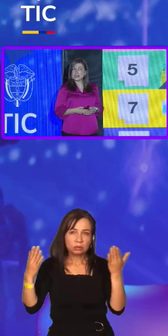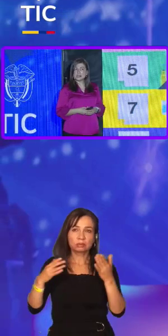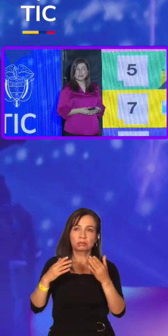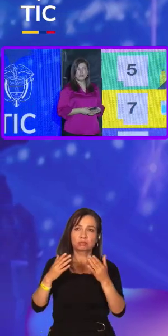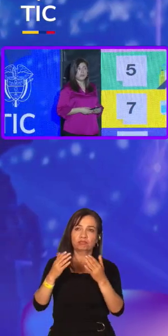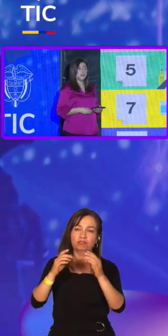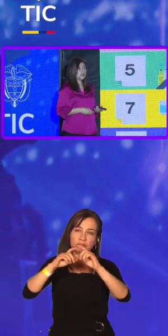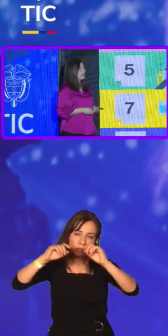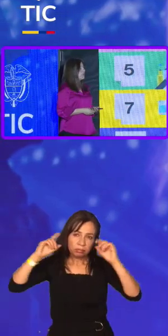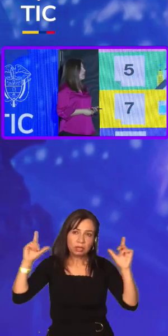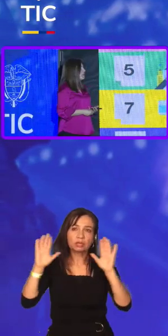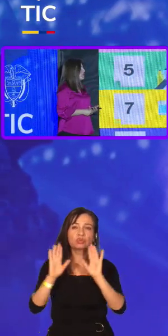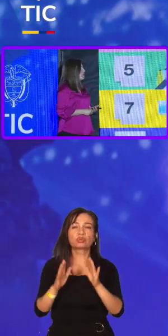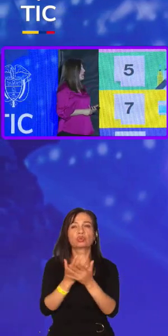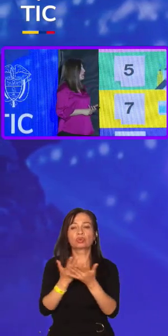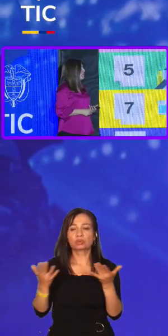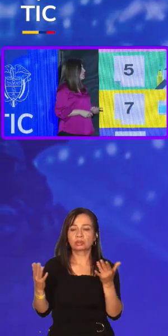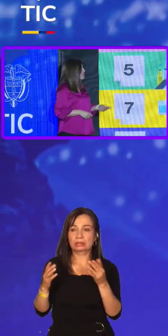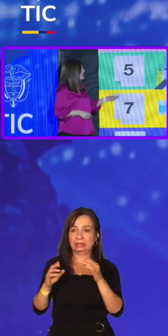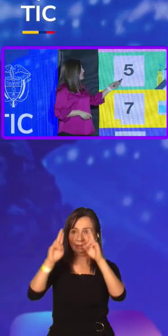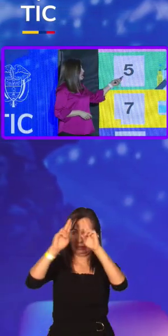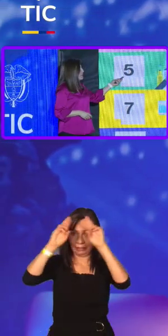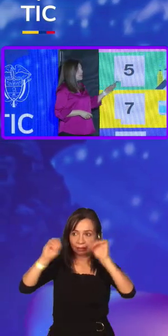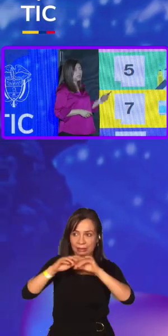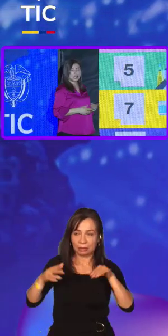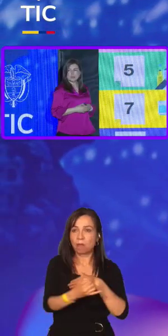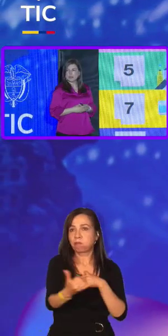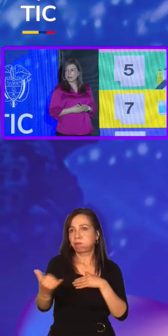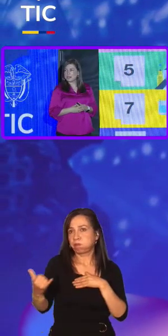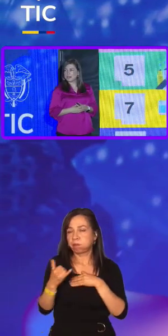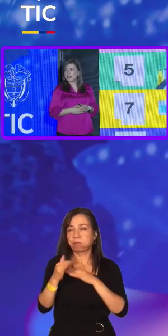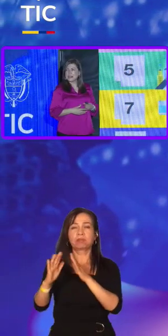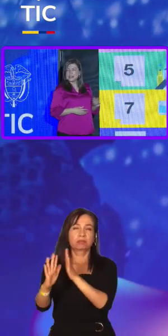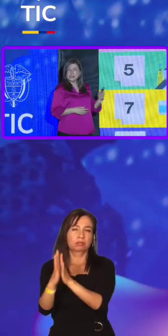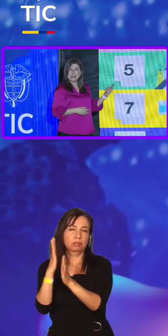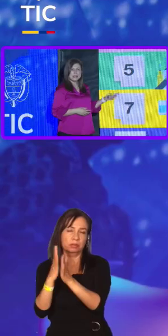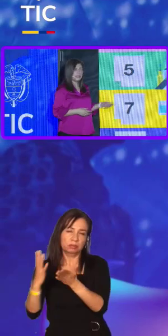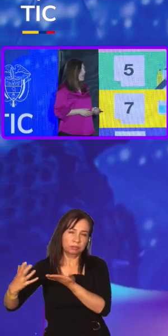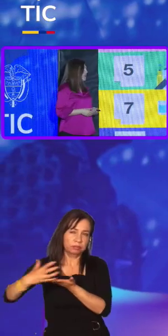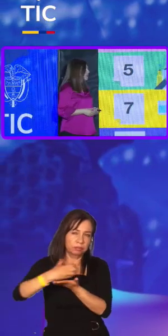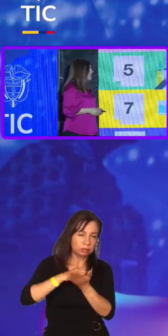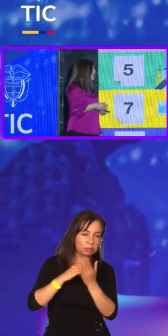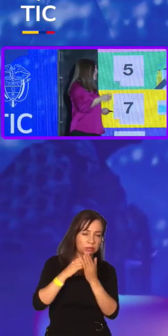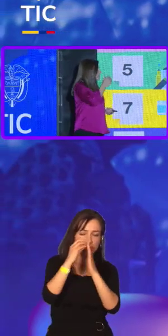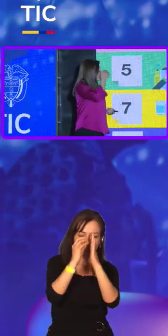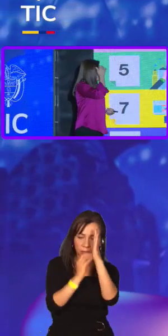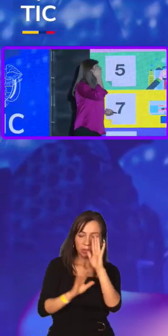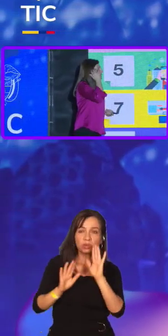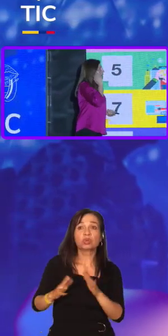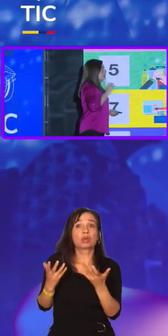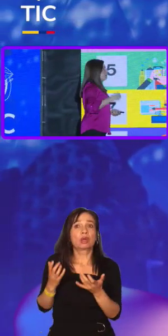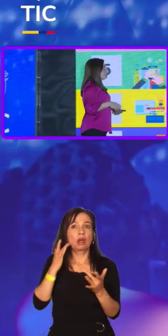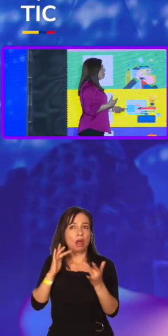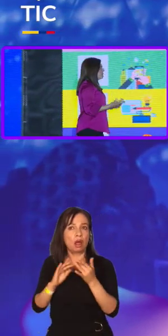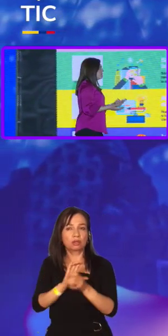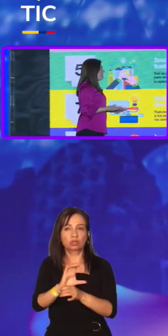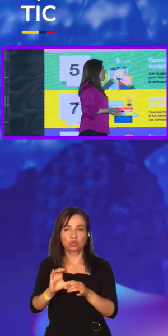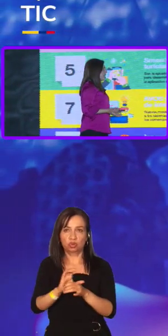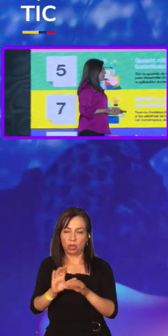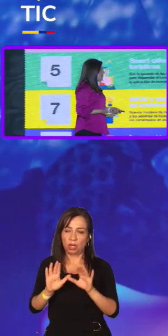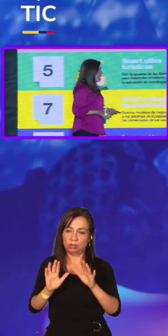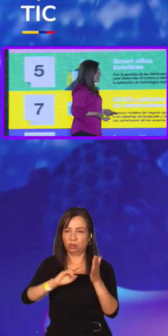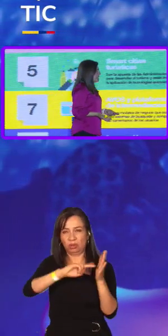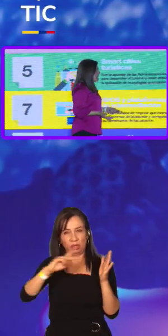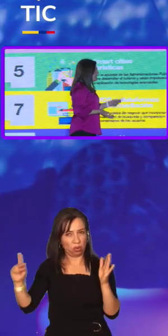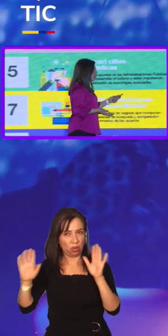Internet de las cosas, muy importante para recopilar información, especialmente si queremos implementar ciudades inteligentes turísticas, Por